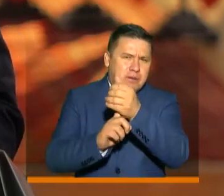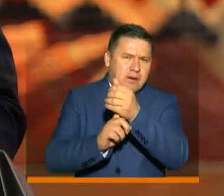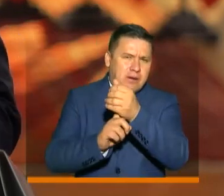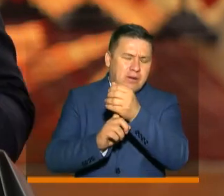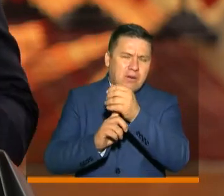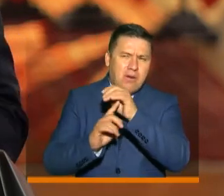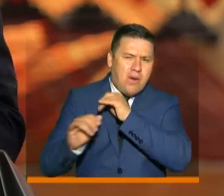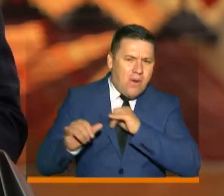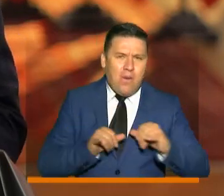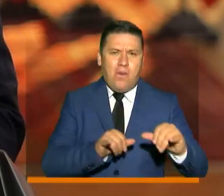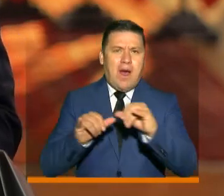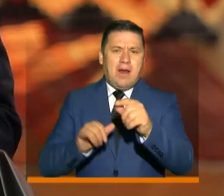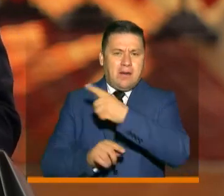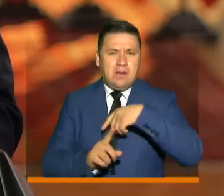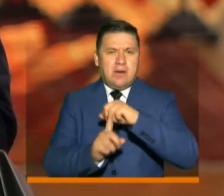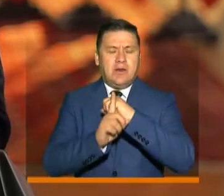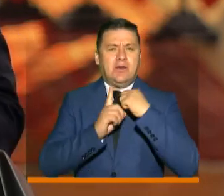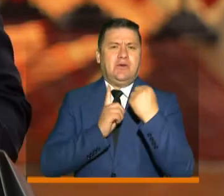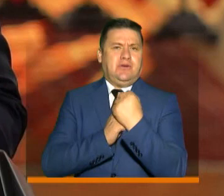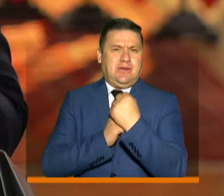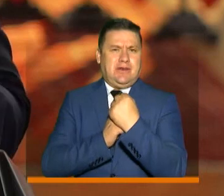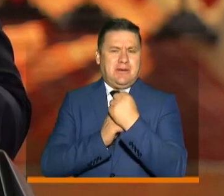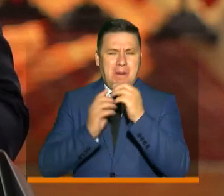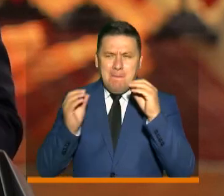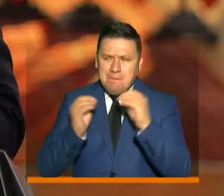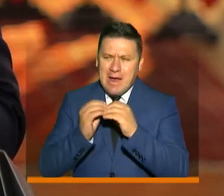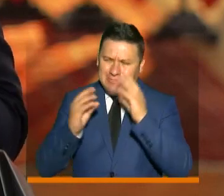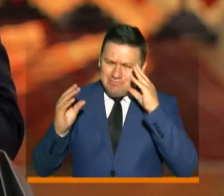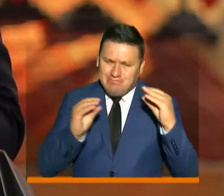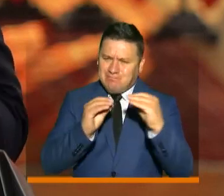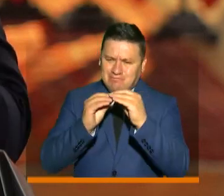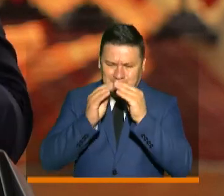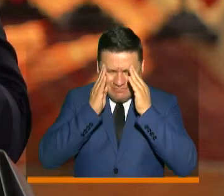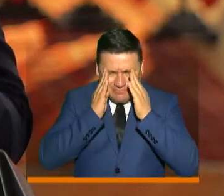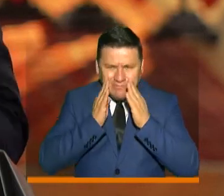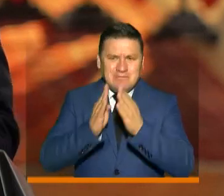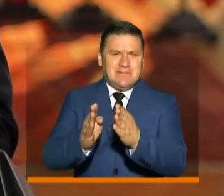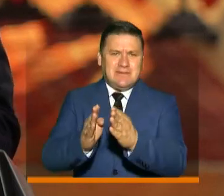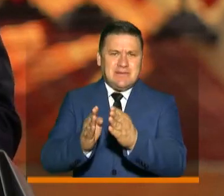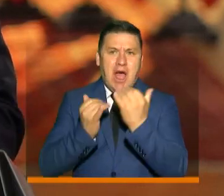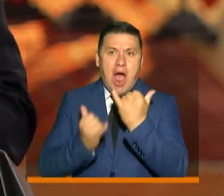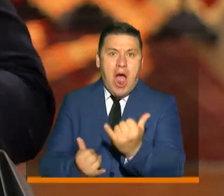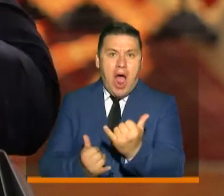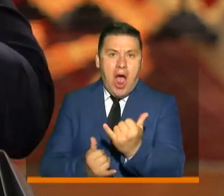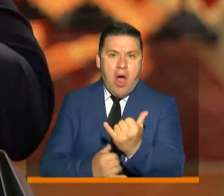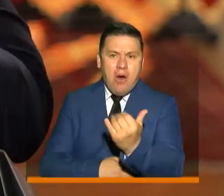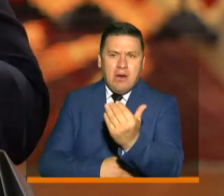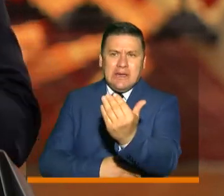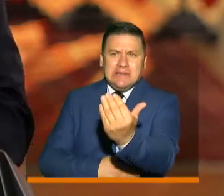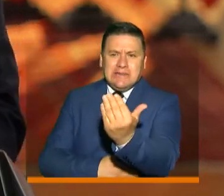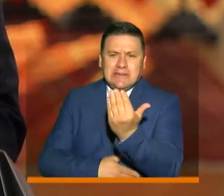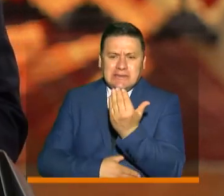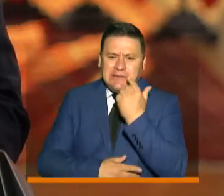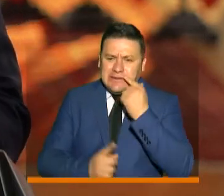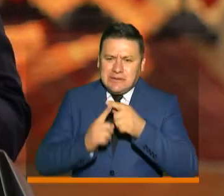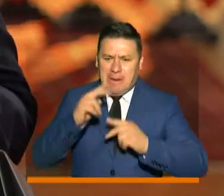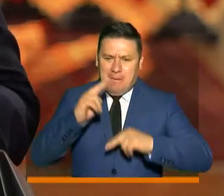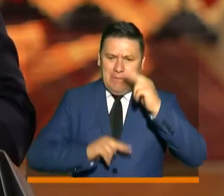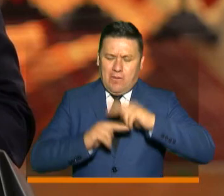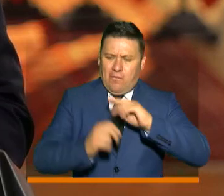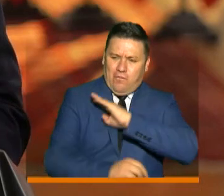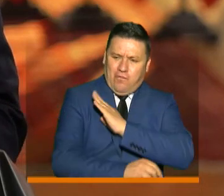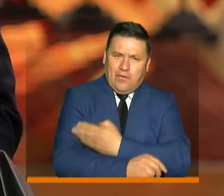y que como sociedad nos concentremos en enfrentar el desafío del presente para construir con fuerza